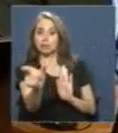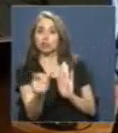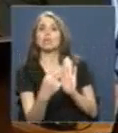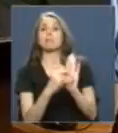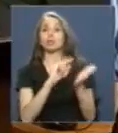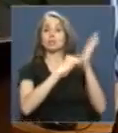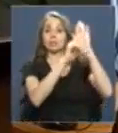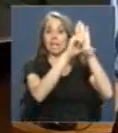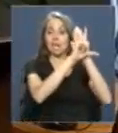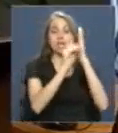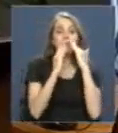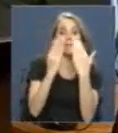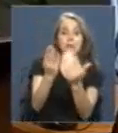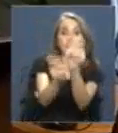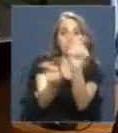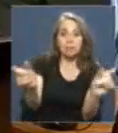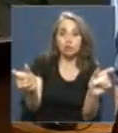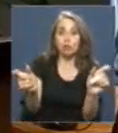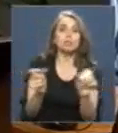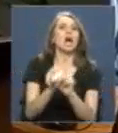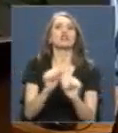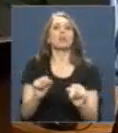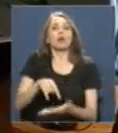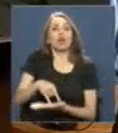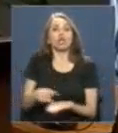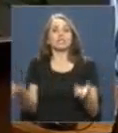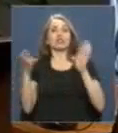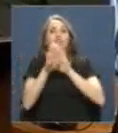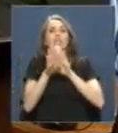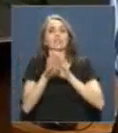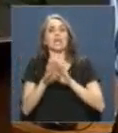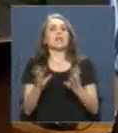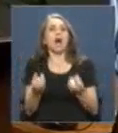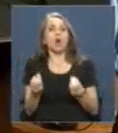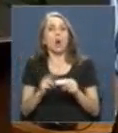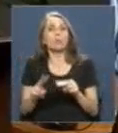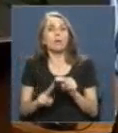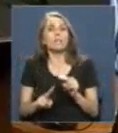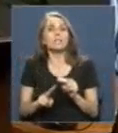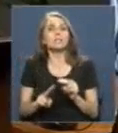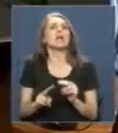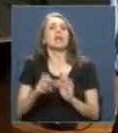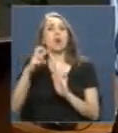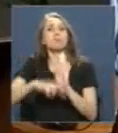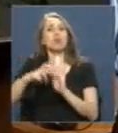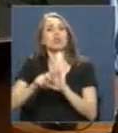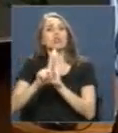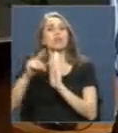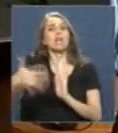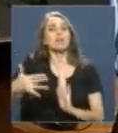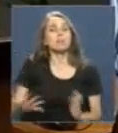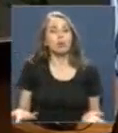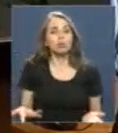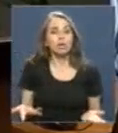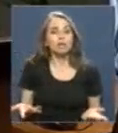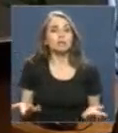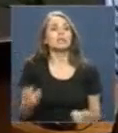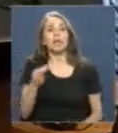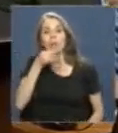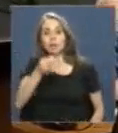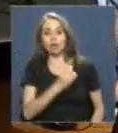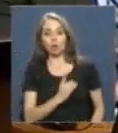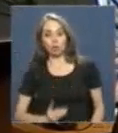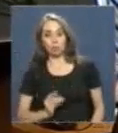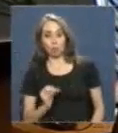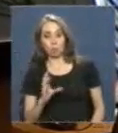no podemos dejar de legislar estos proyectos que son tan importantes y, como ha dicho el diputado Gabriel Boric, se